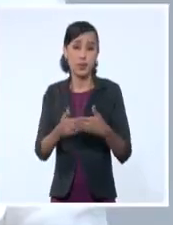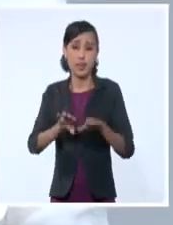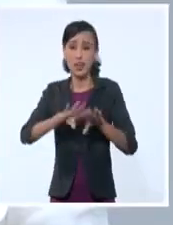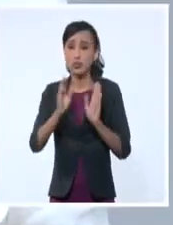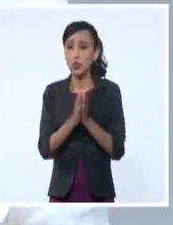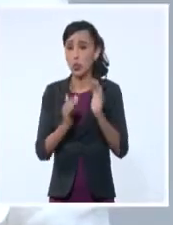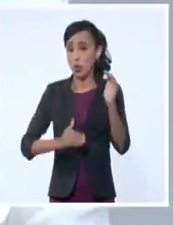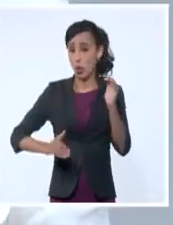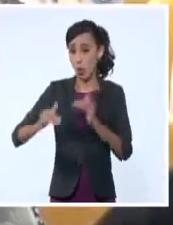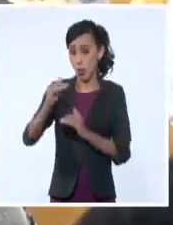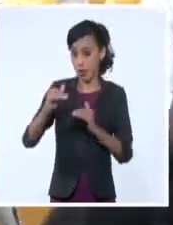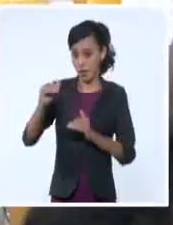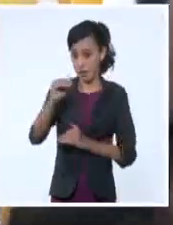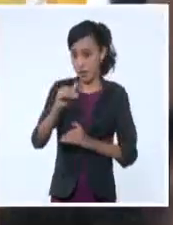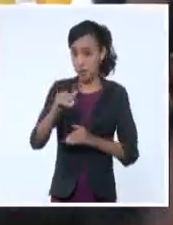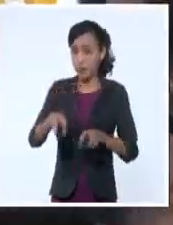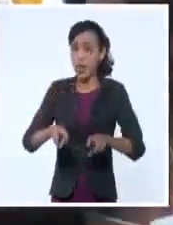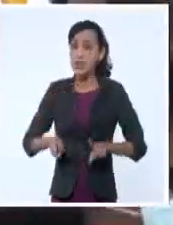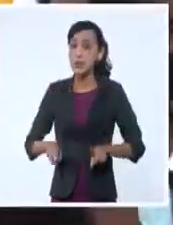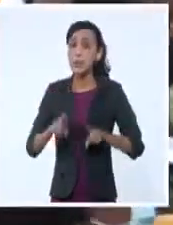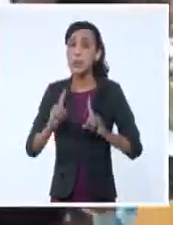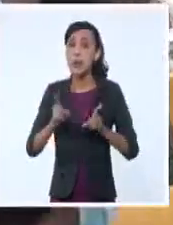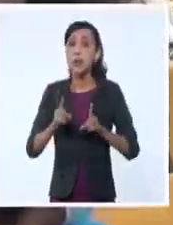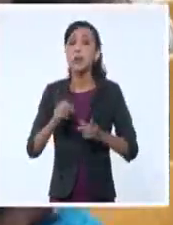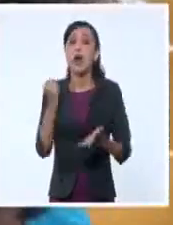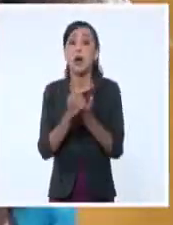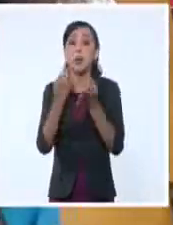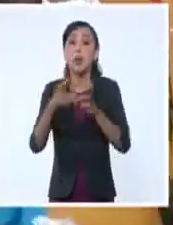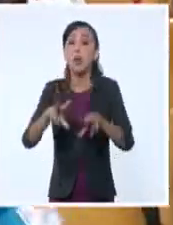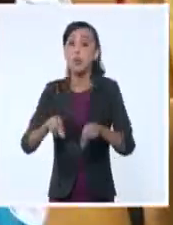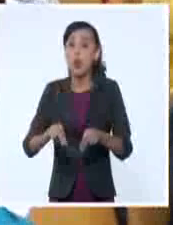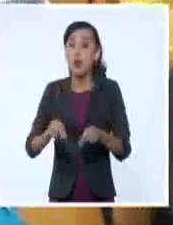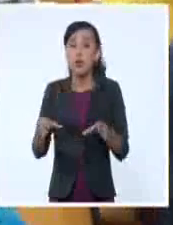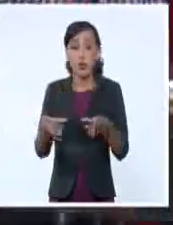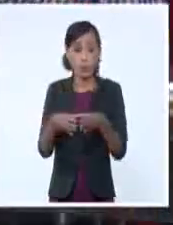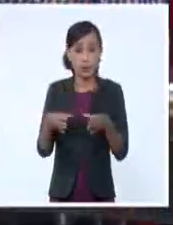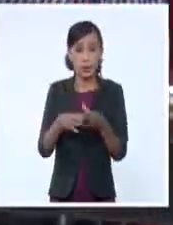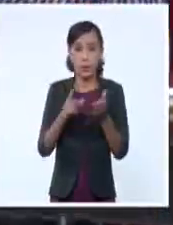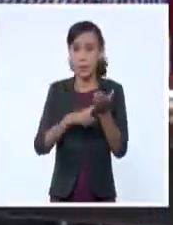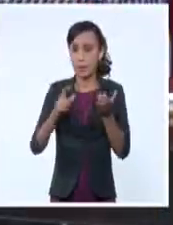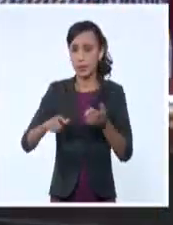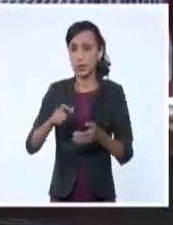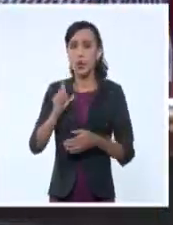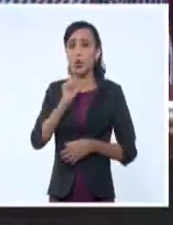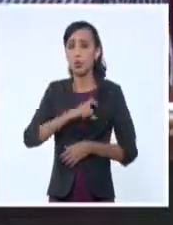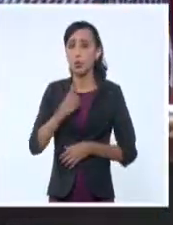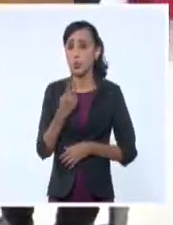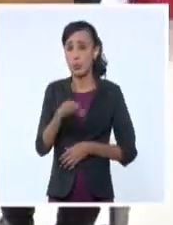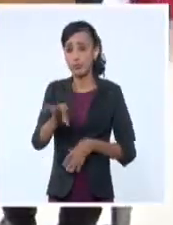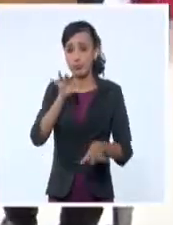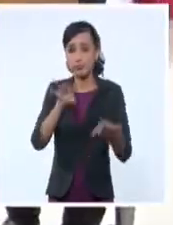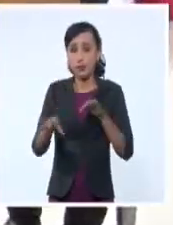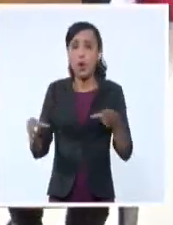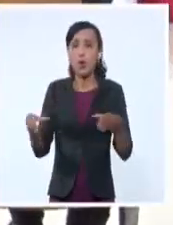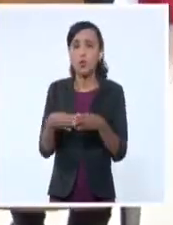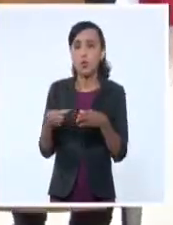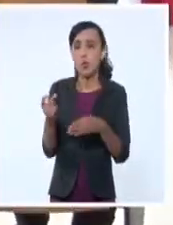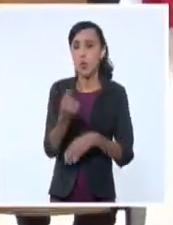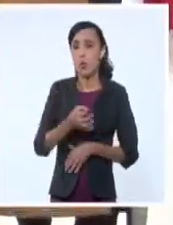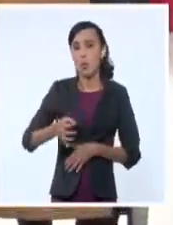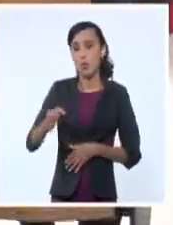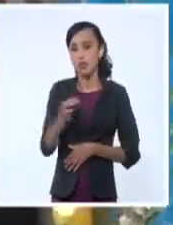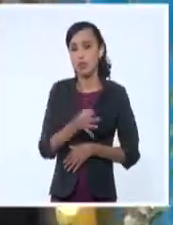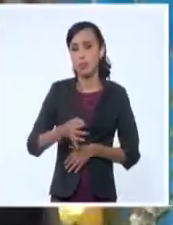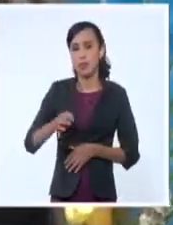Esta asamblea aprobó el nuevo comité del Partido del Cotorro, el cual en su primera reunión eligió al Buró Municipal, quien ratificó